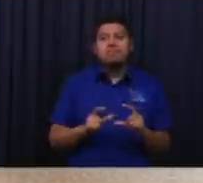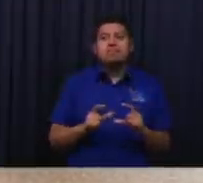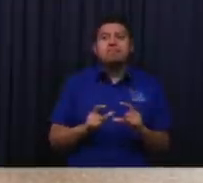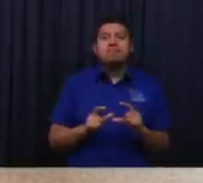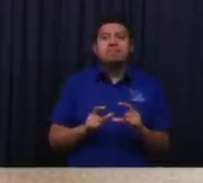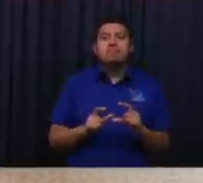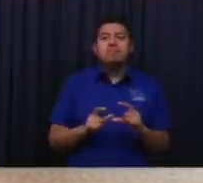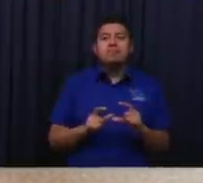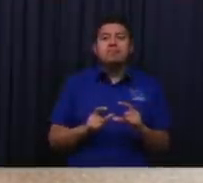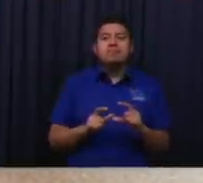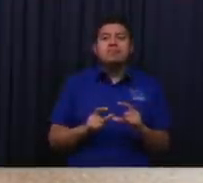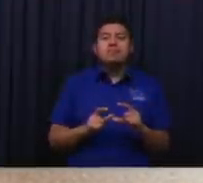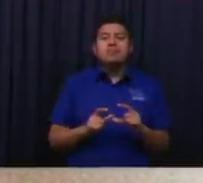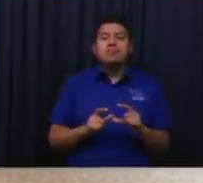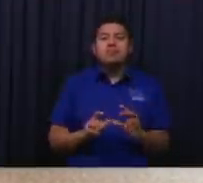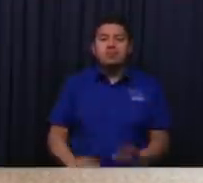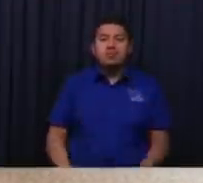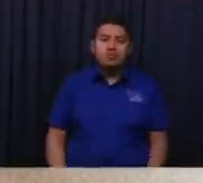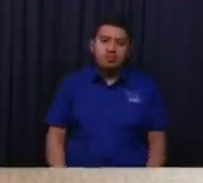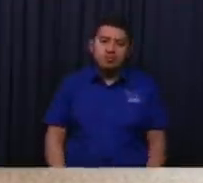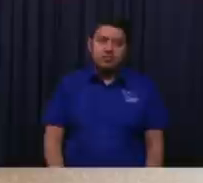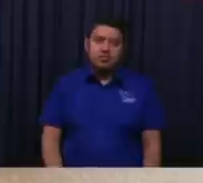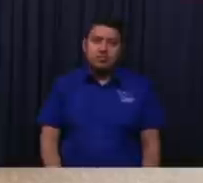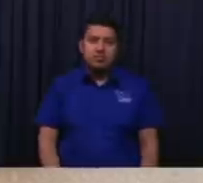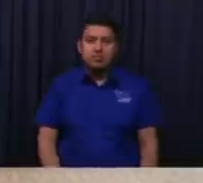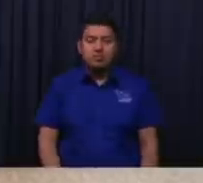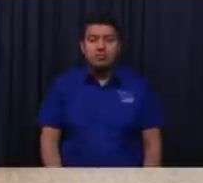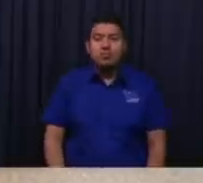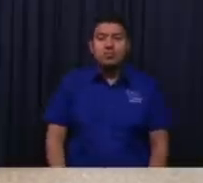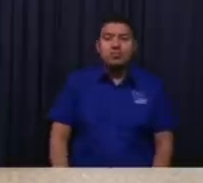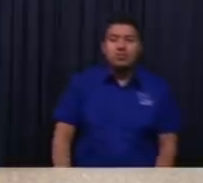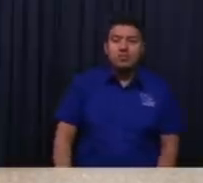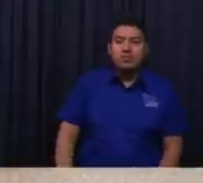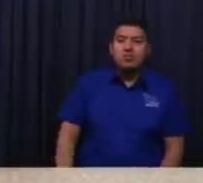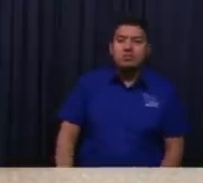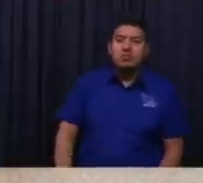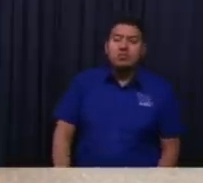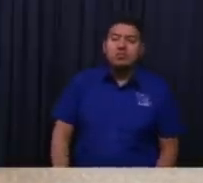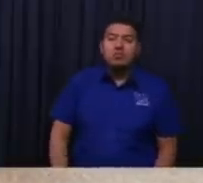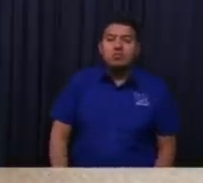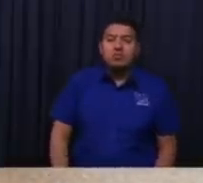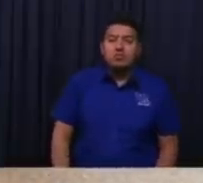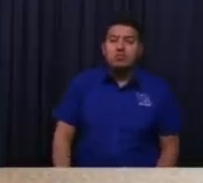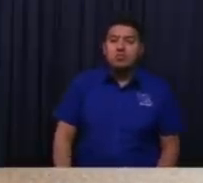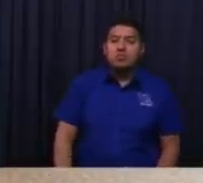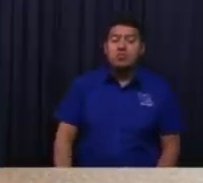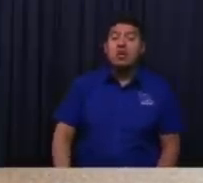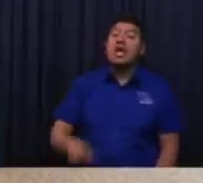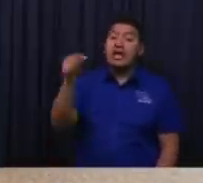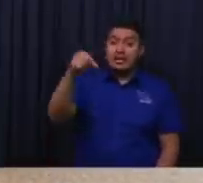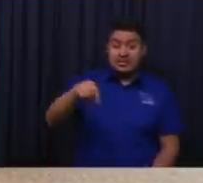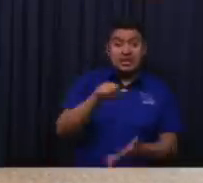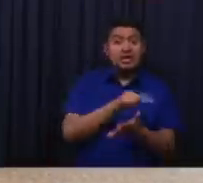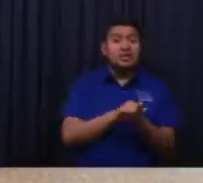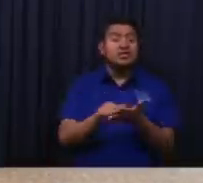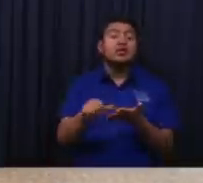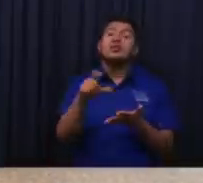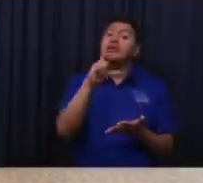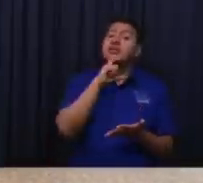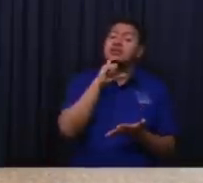Pero yo eso lo miro como que el Señor me estuviera diciendo: esta Santa Cena, esta